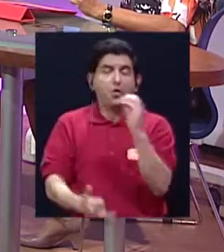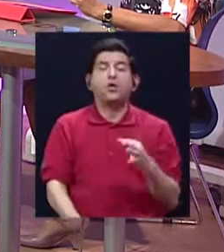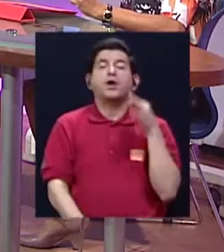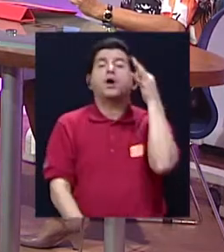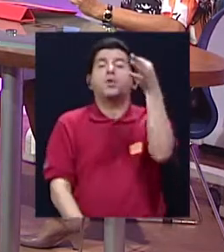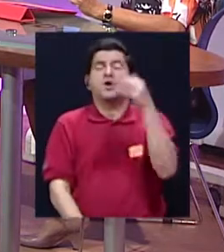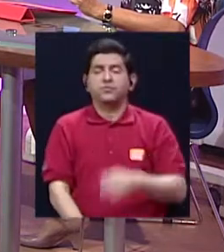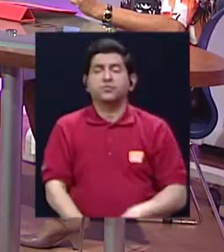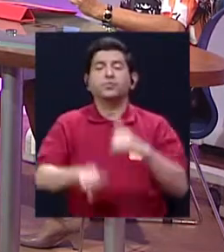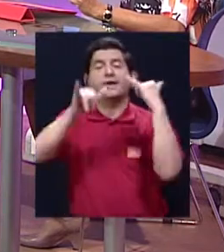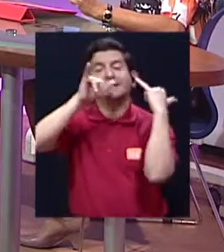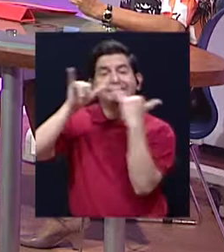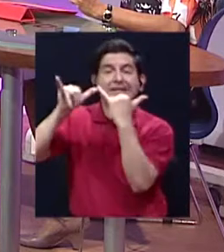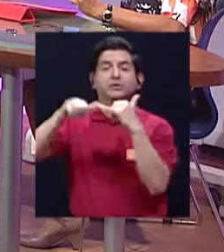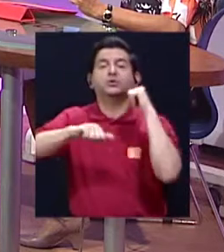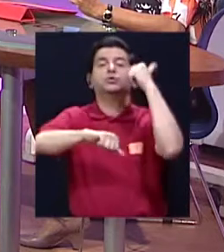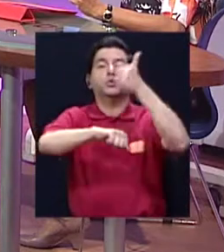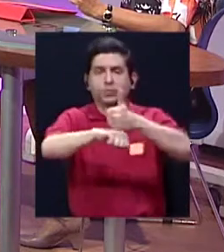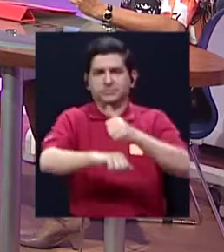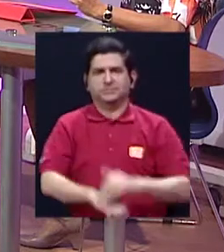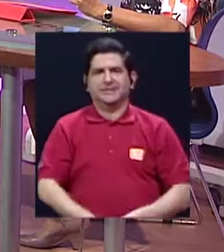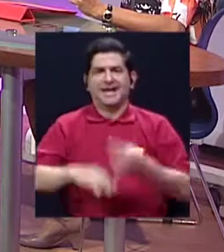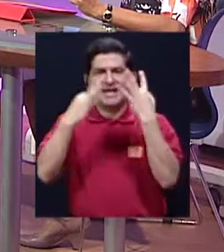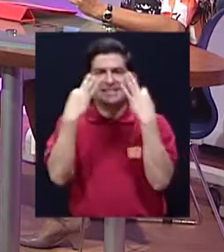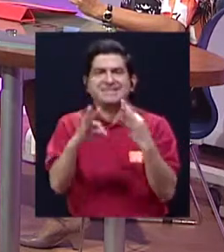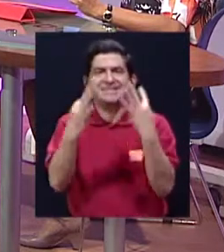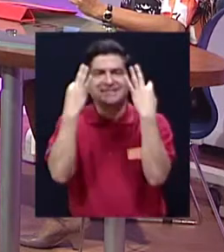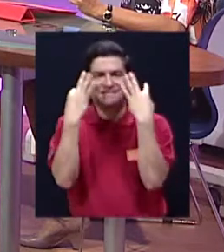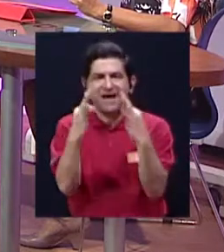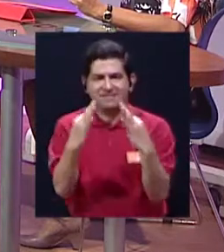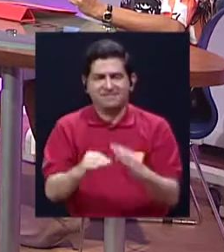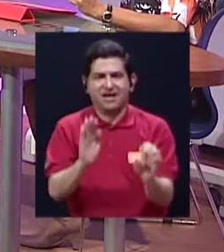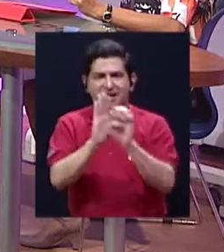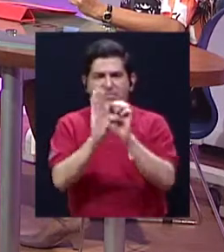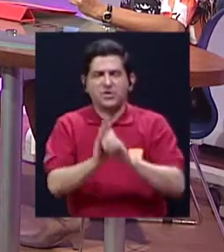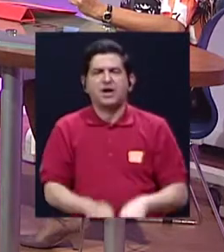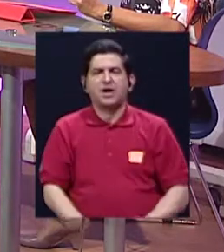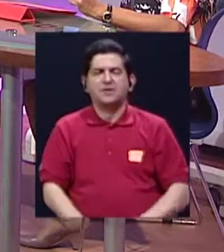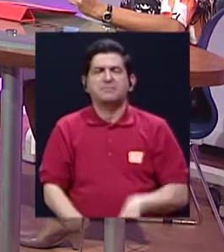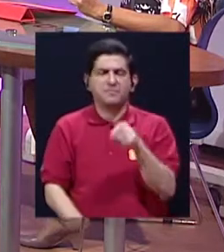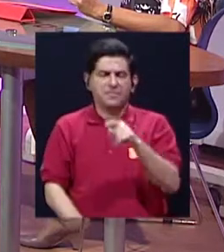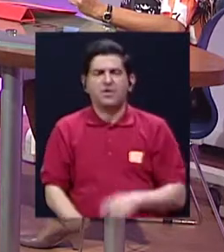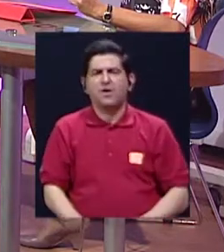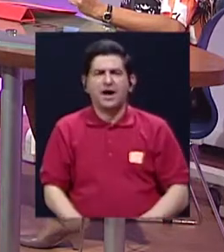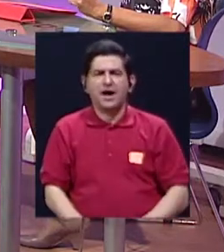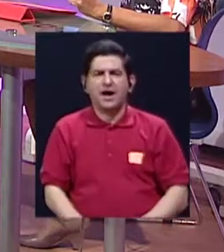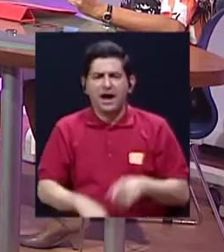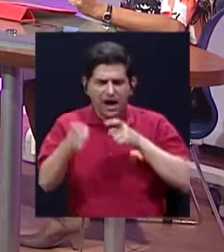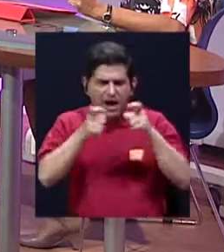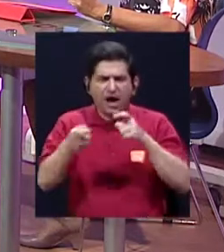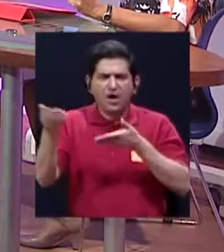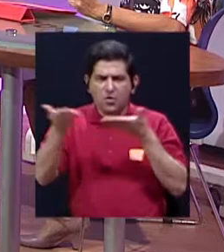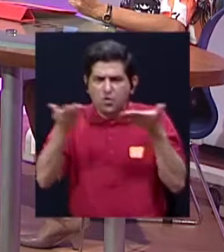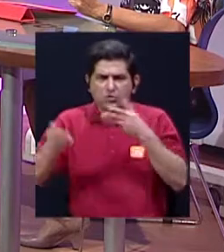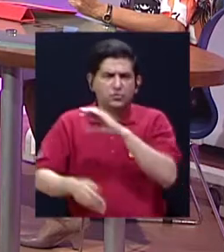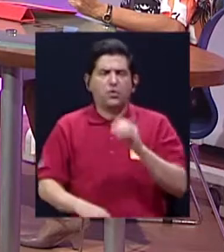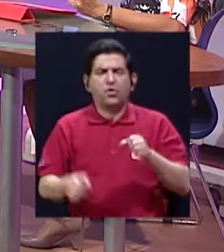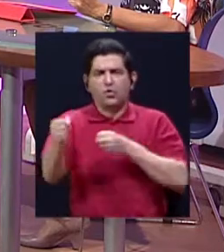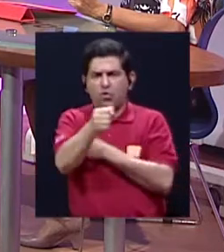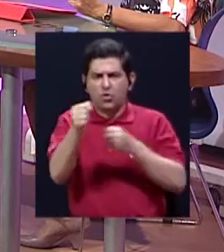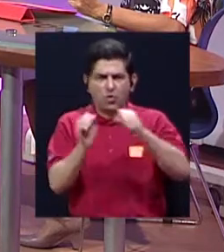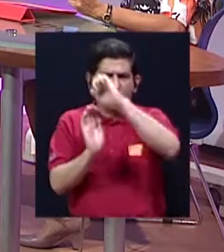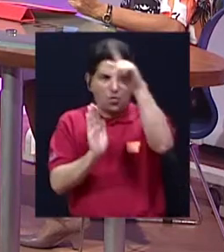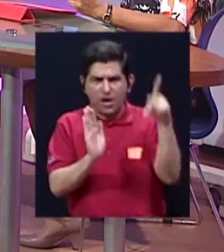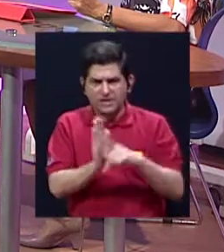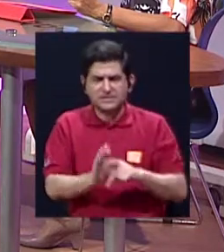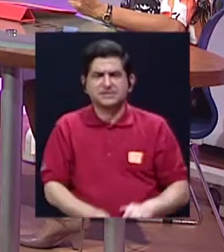futuro, denúncienlo. Traten de llevar, por ejemplo, a Contraloría de Servicios, llévenlo a Sala Constitucional. En